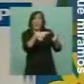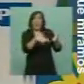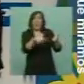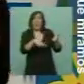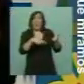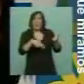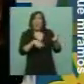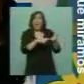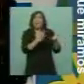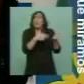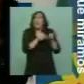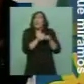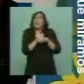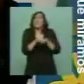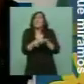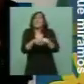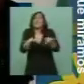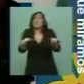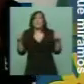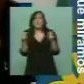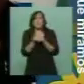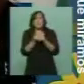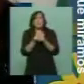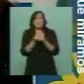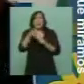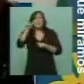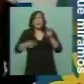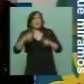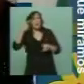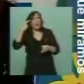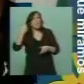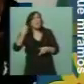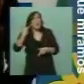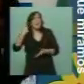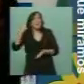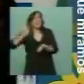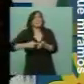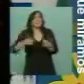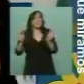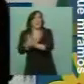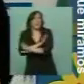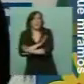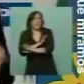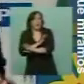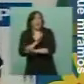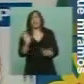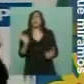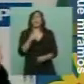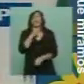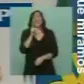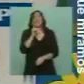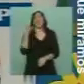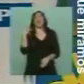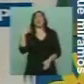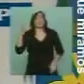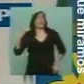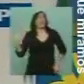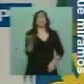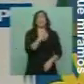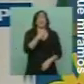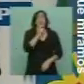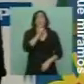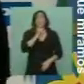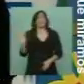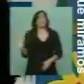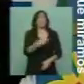a la que pueden influir a millones de personas a tomar decisiones equivocadas y no quiero generalizar porque sería Injusto